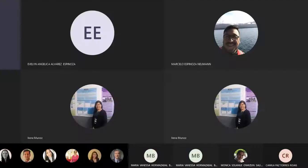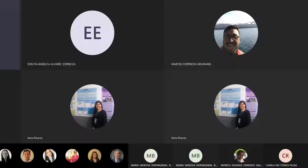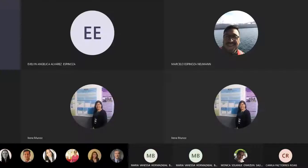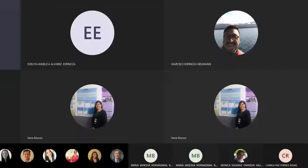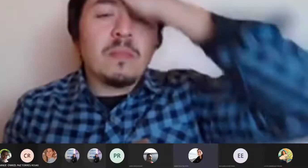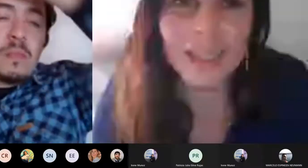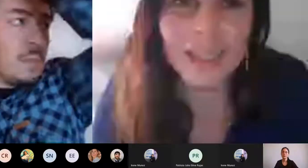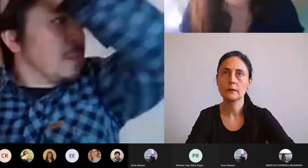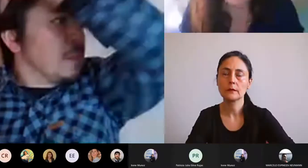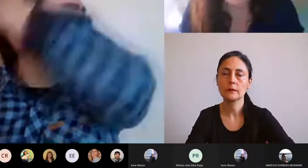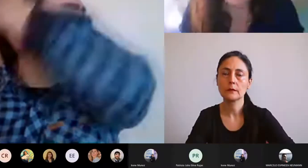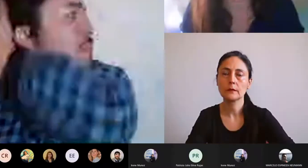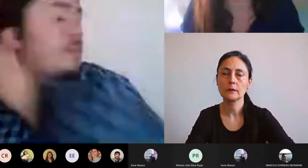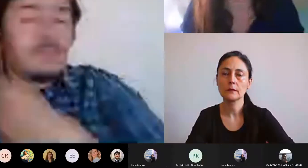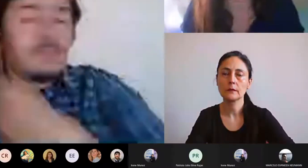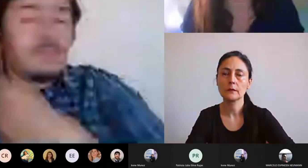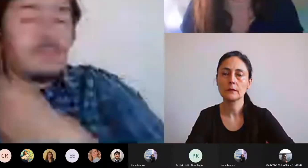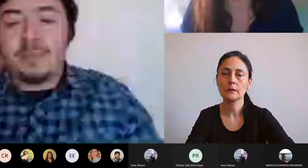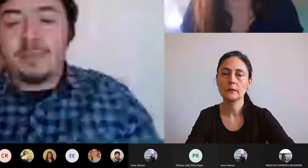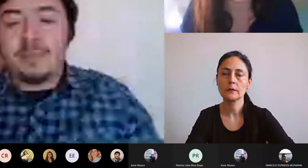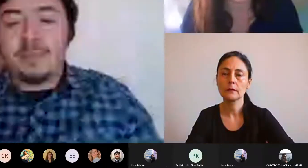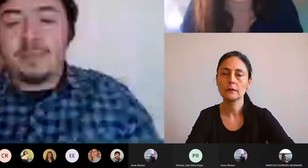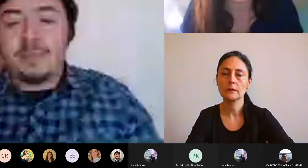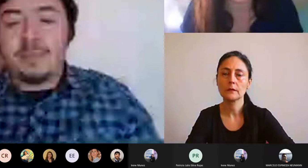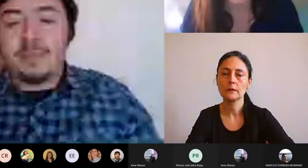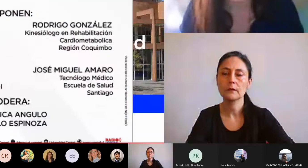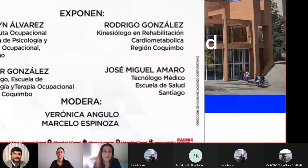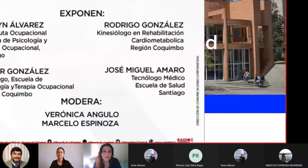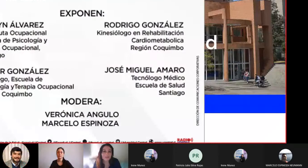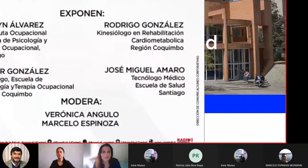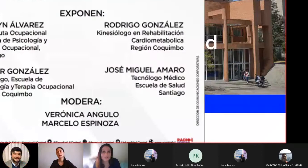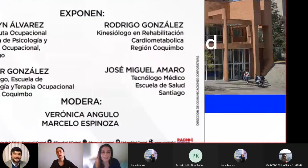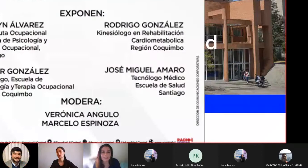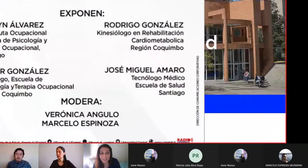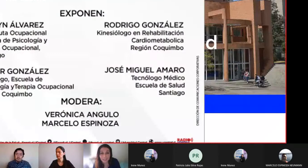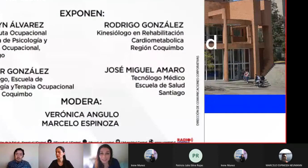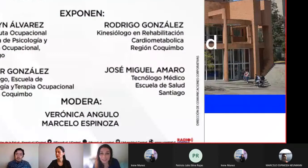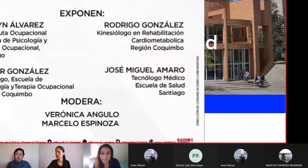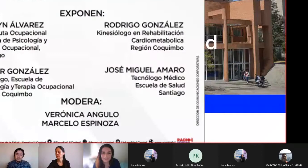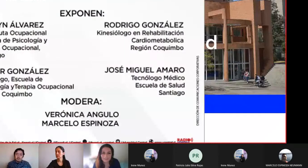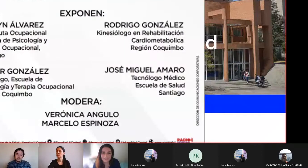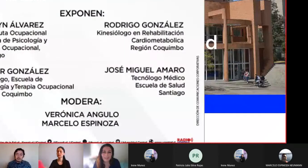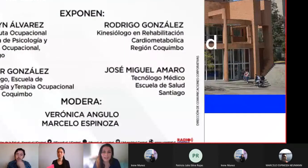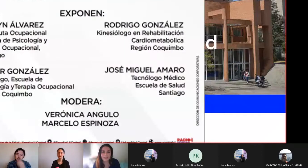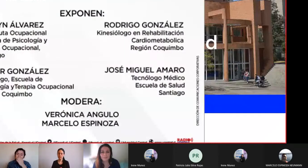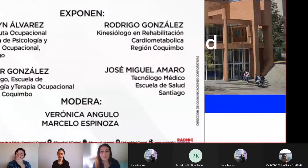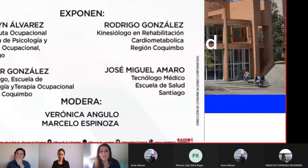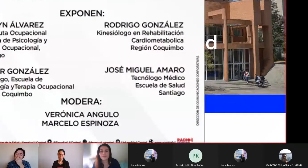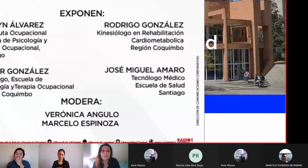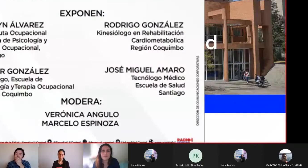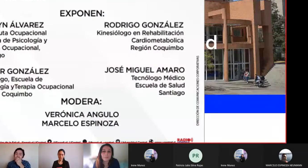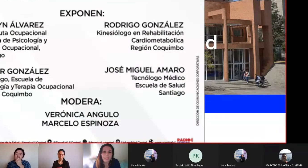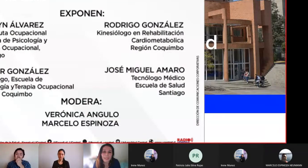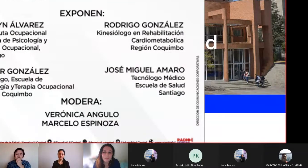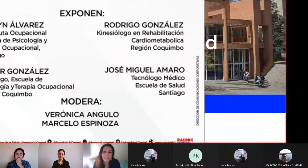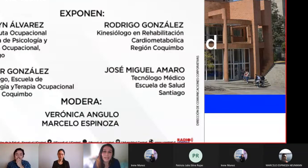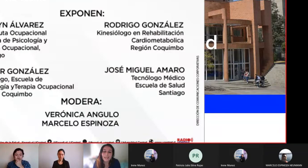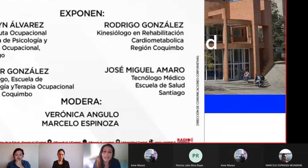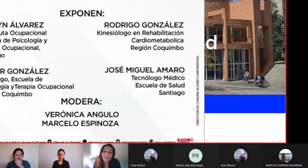directivos, académicos y estudiantes de la Universidad Central de Chile. Les damos la más cordial bienvenida a este evento académico que